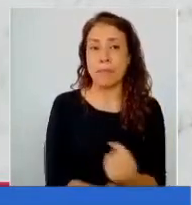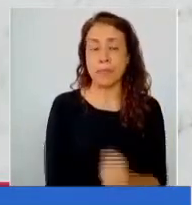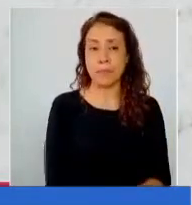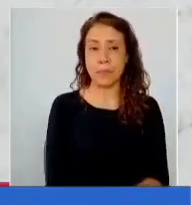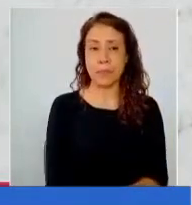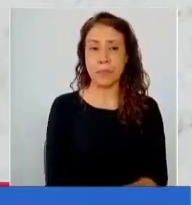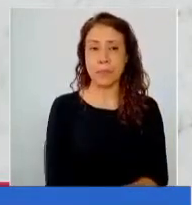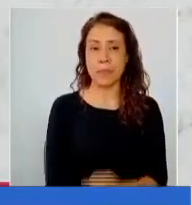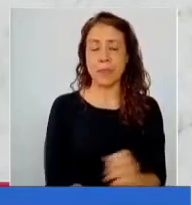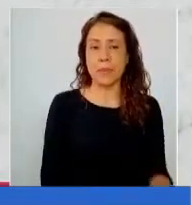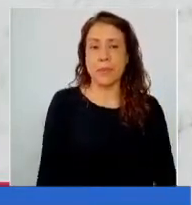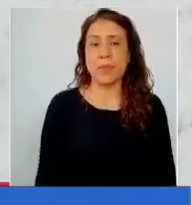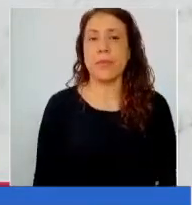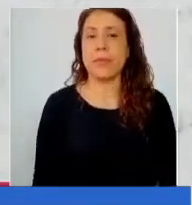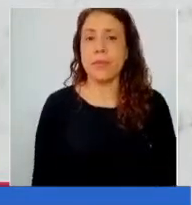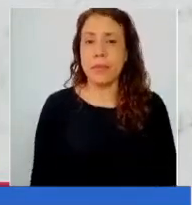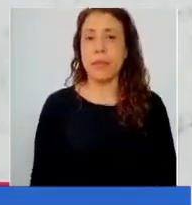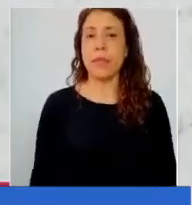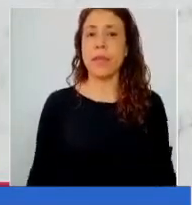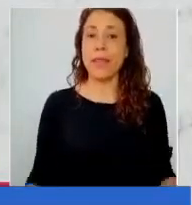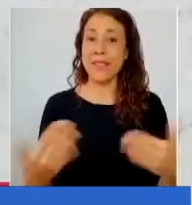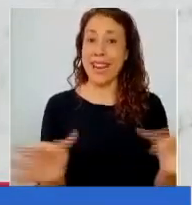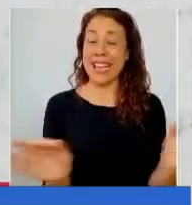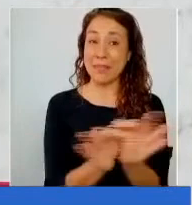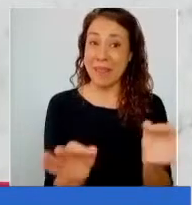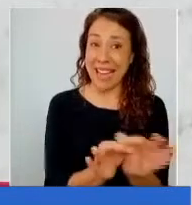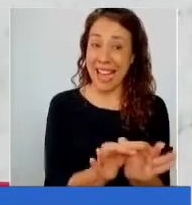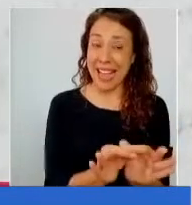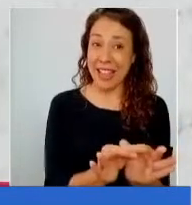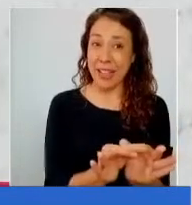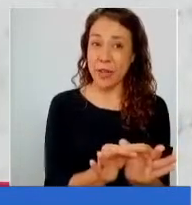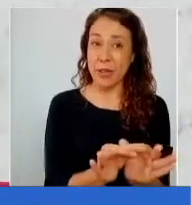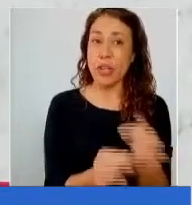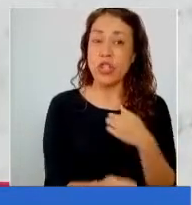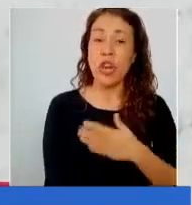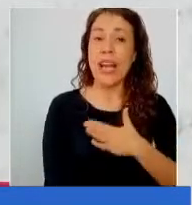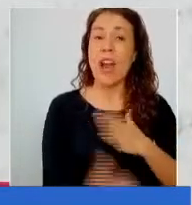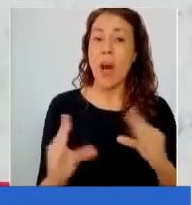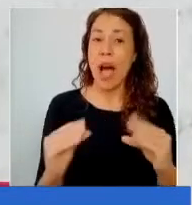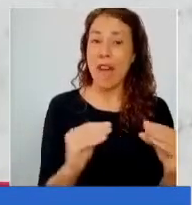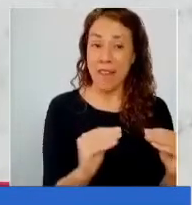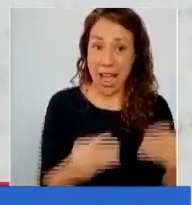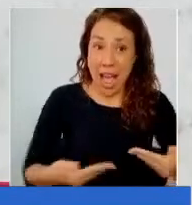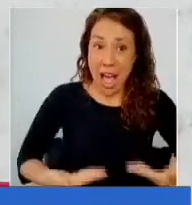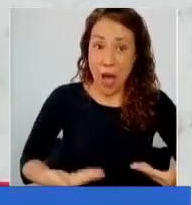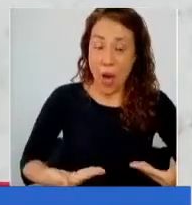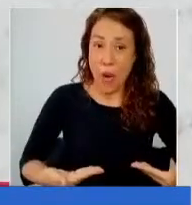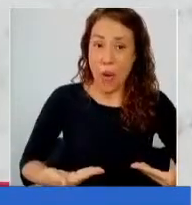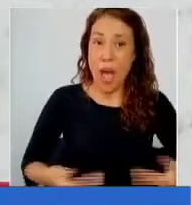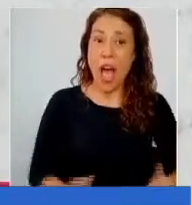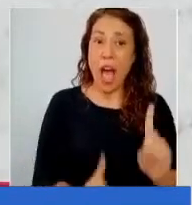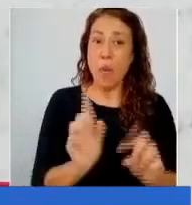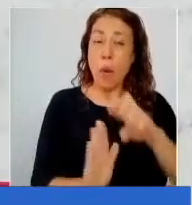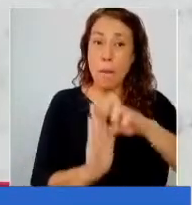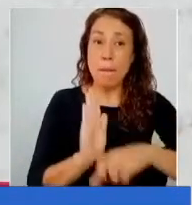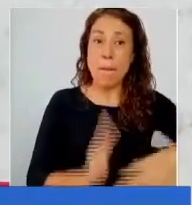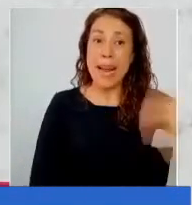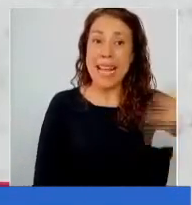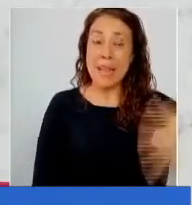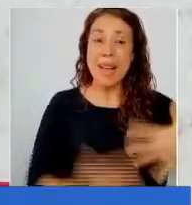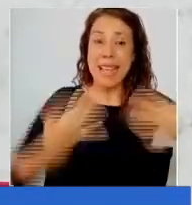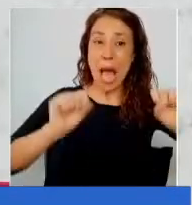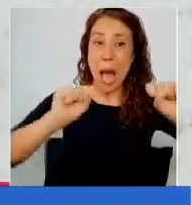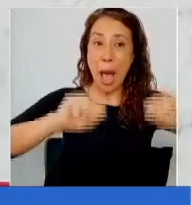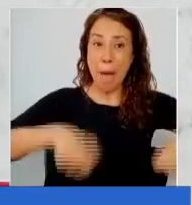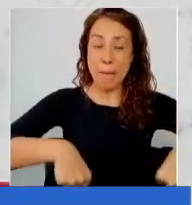dicho lo que tenía que decir Quiero referirme ahora algunos proyectos importantes que se aprobaron en esta legislatura